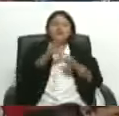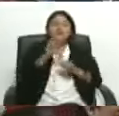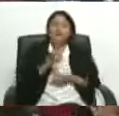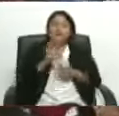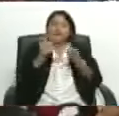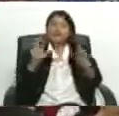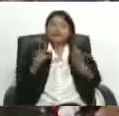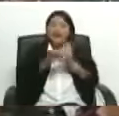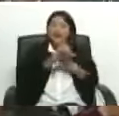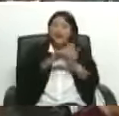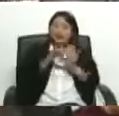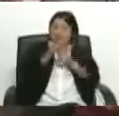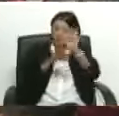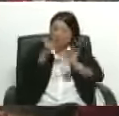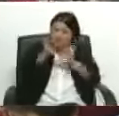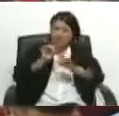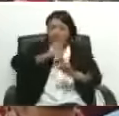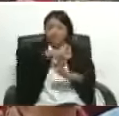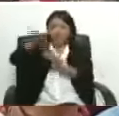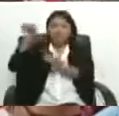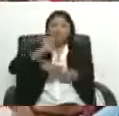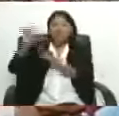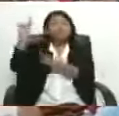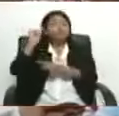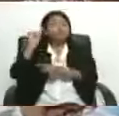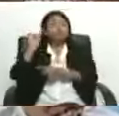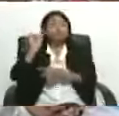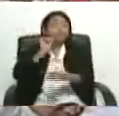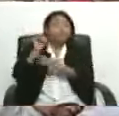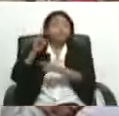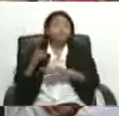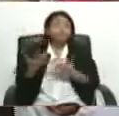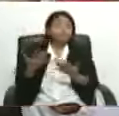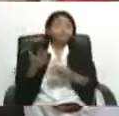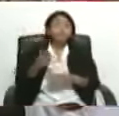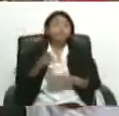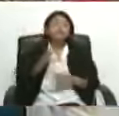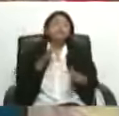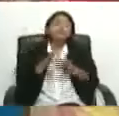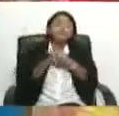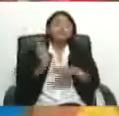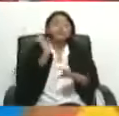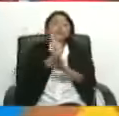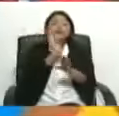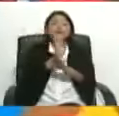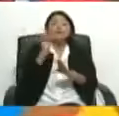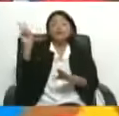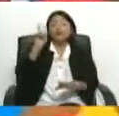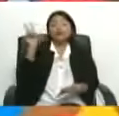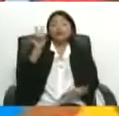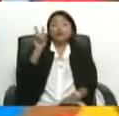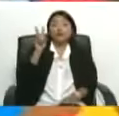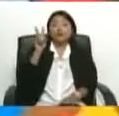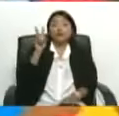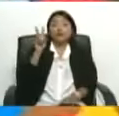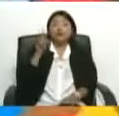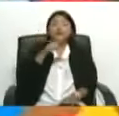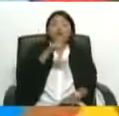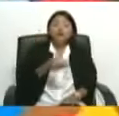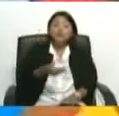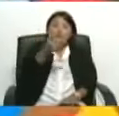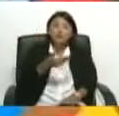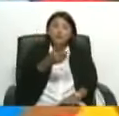Hablo de los argumentos para demolerlos. La seguridad de la nación se fundamenta